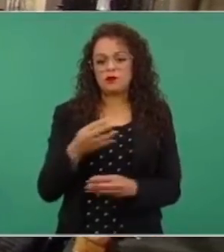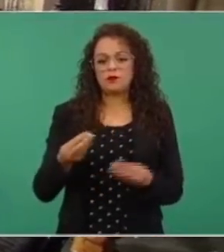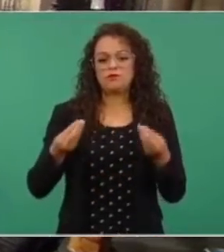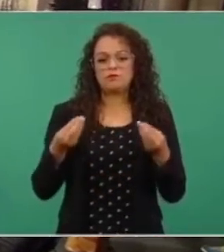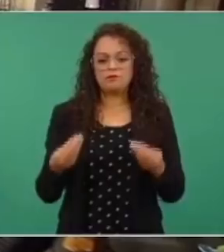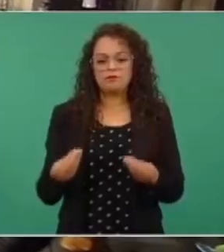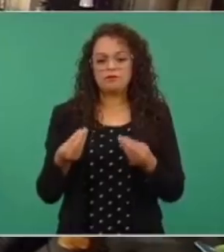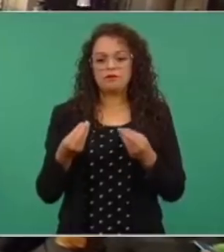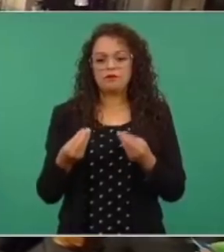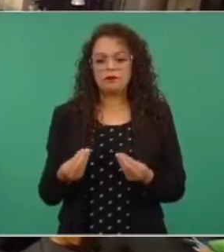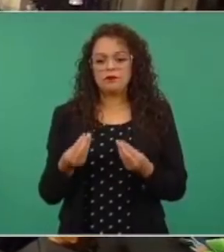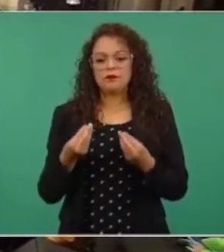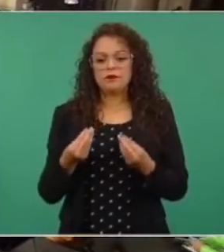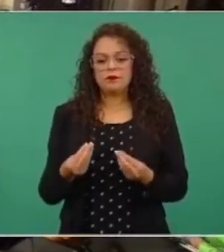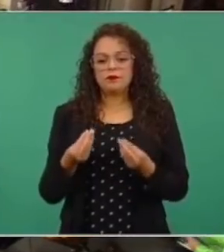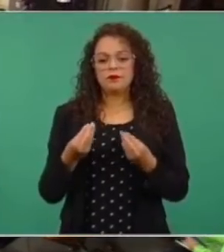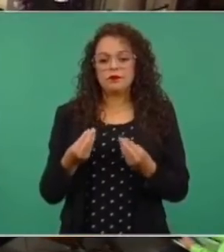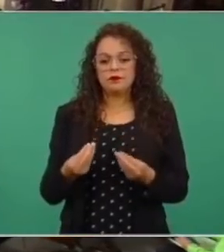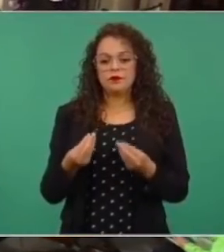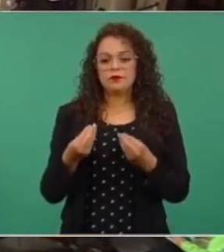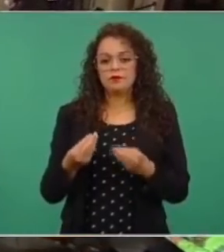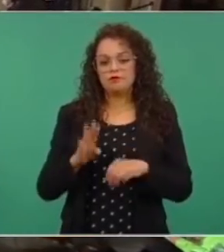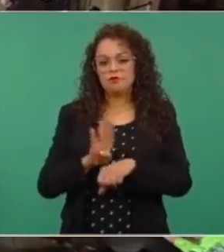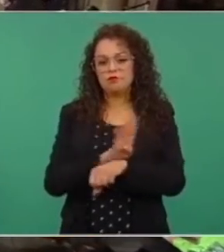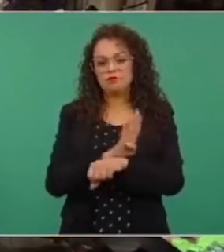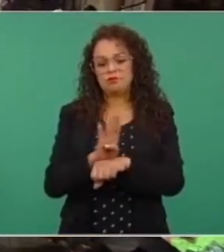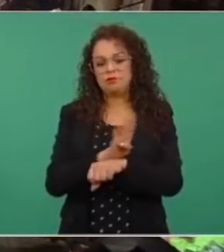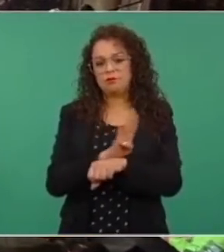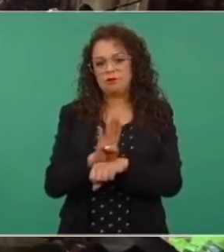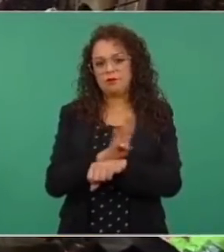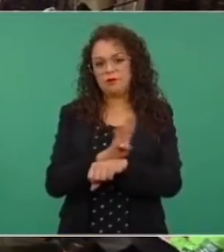de atenciones y de privilegios,